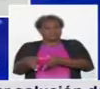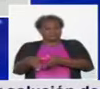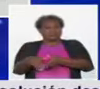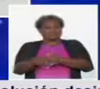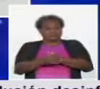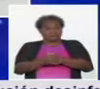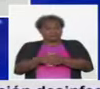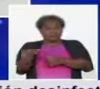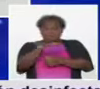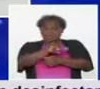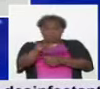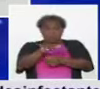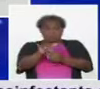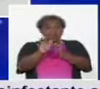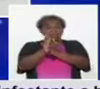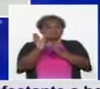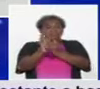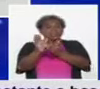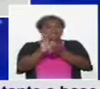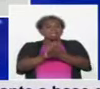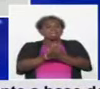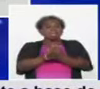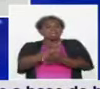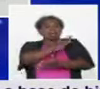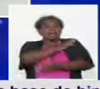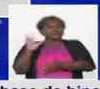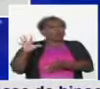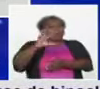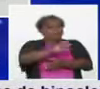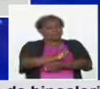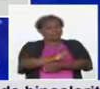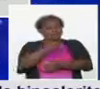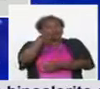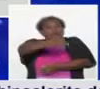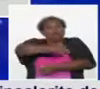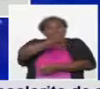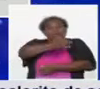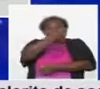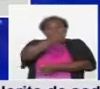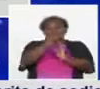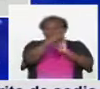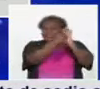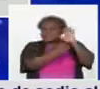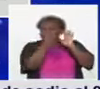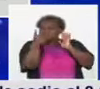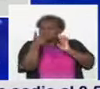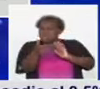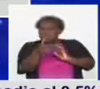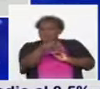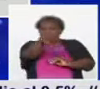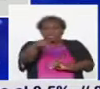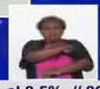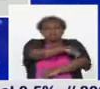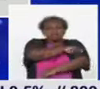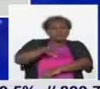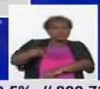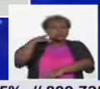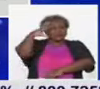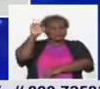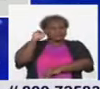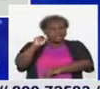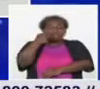fallecieron en el mes de marzo completo. Yo digo esto para darnos cuenta de la importancia de seguirnos